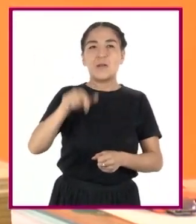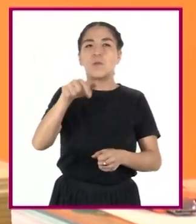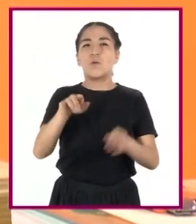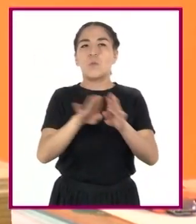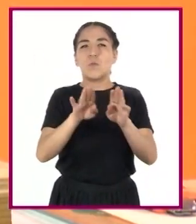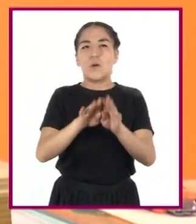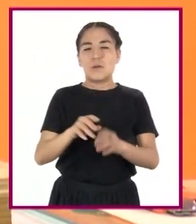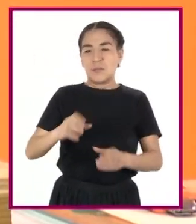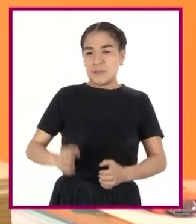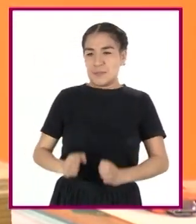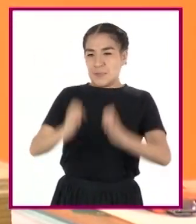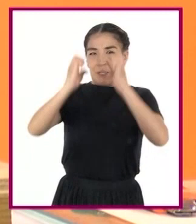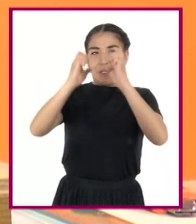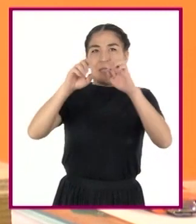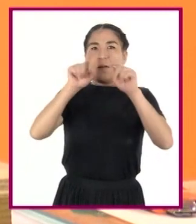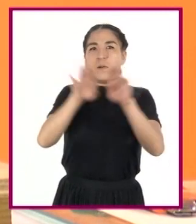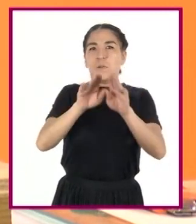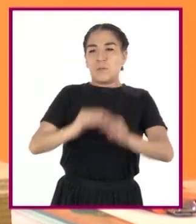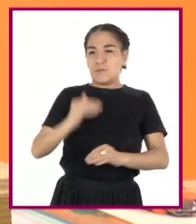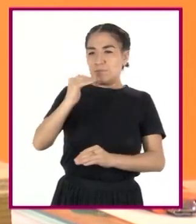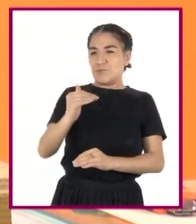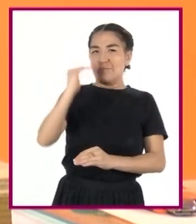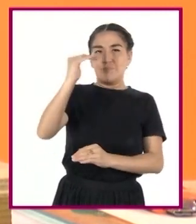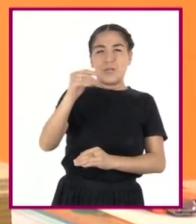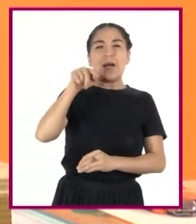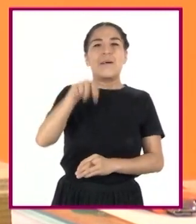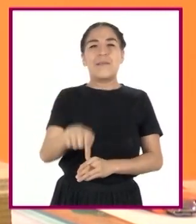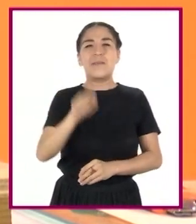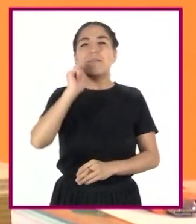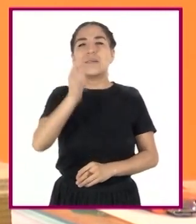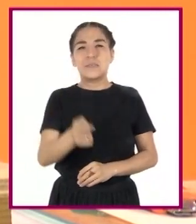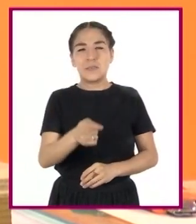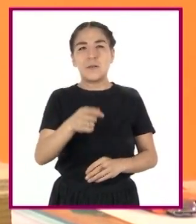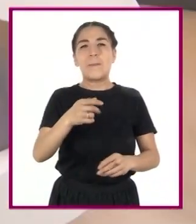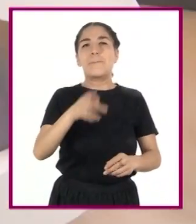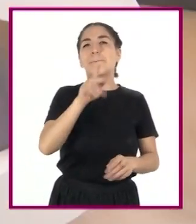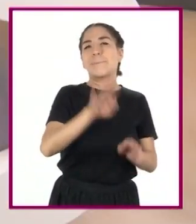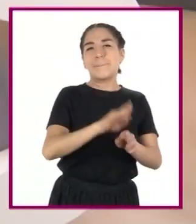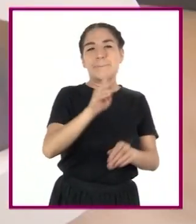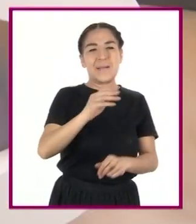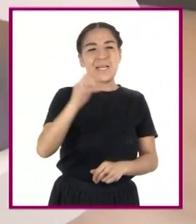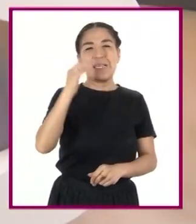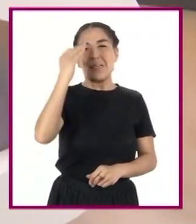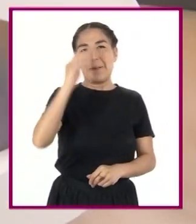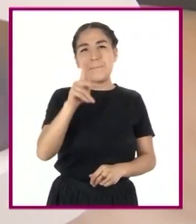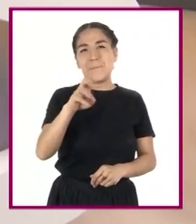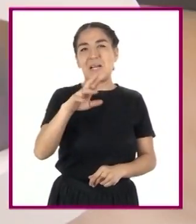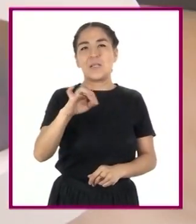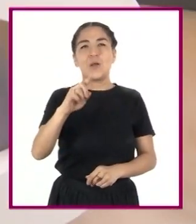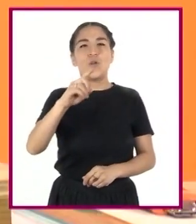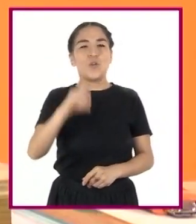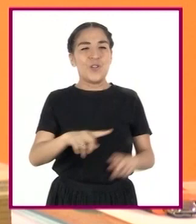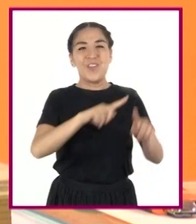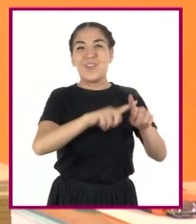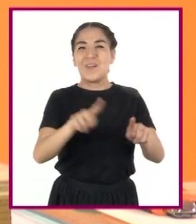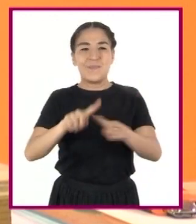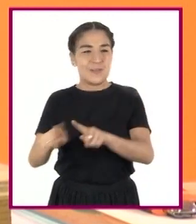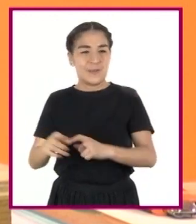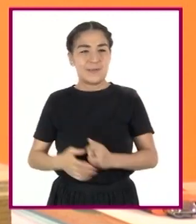edificio. Por lo que cada una de estas tiene un periodo distinto. Por ejemplo, este periodo